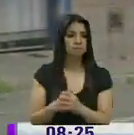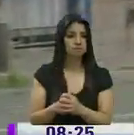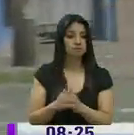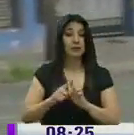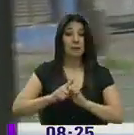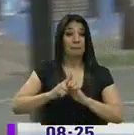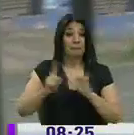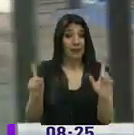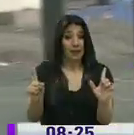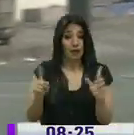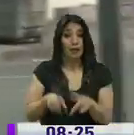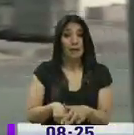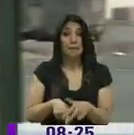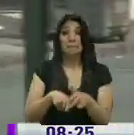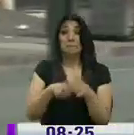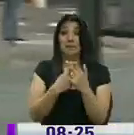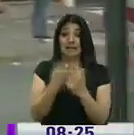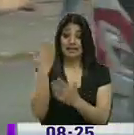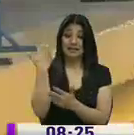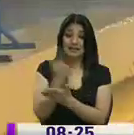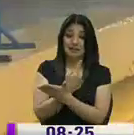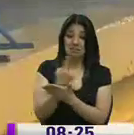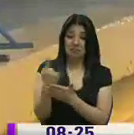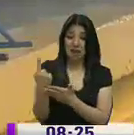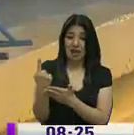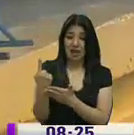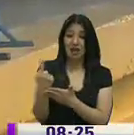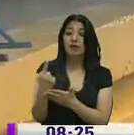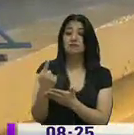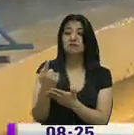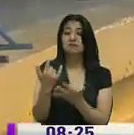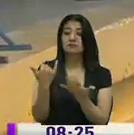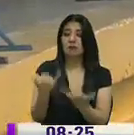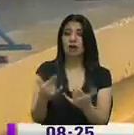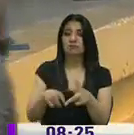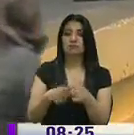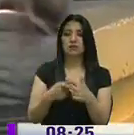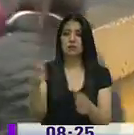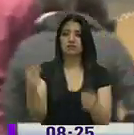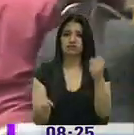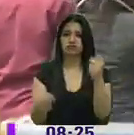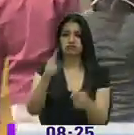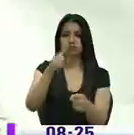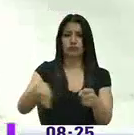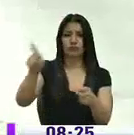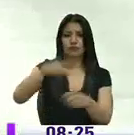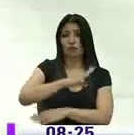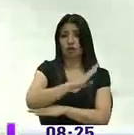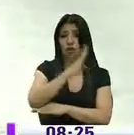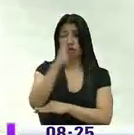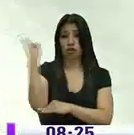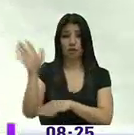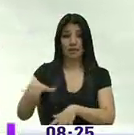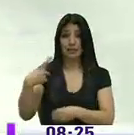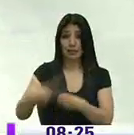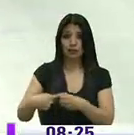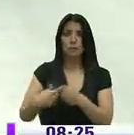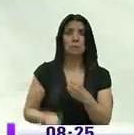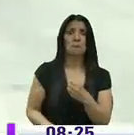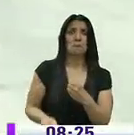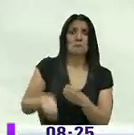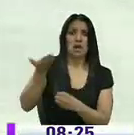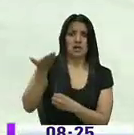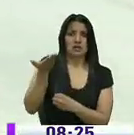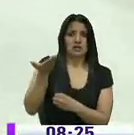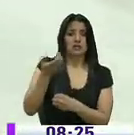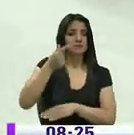considerablemente en la semana y media que lleva en vigencia la medida de restricción vehicular hoy no circula detalla el gerente